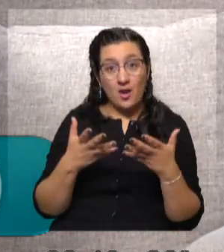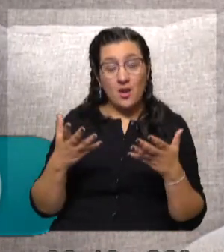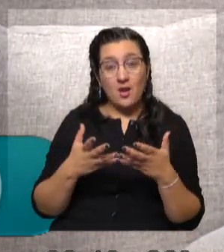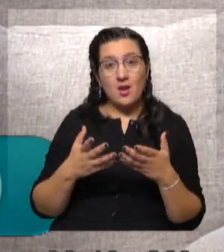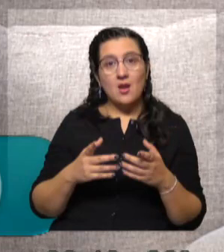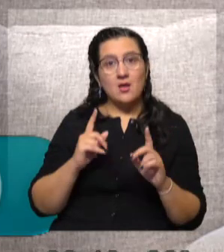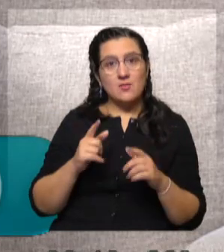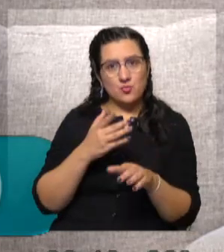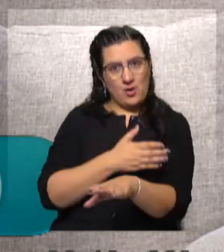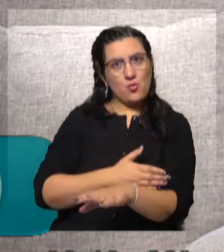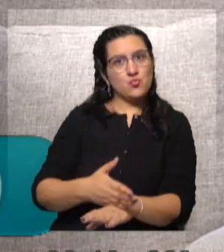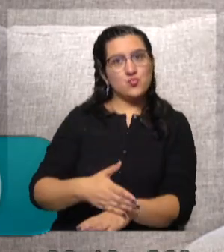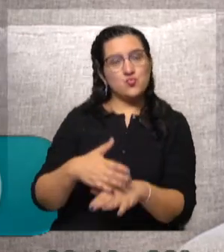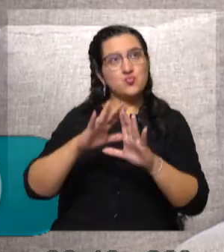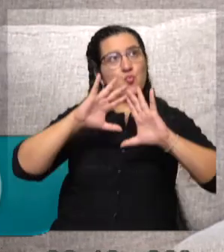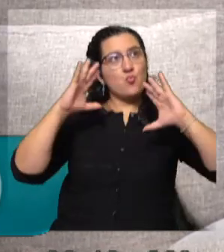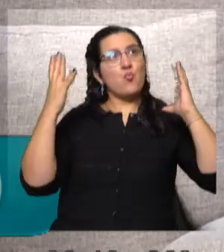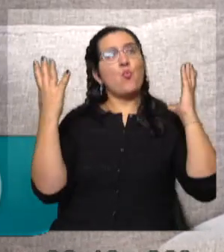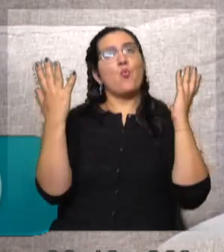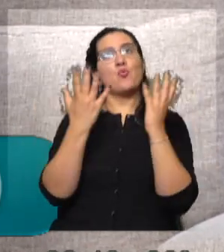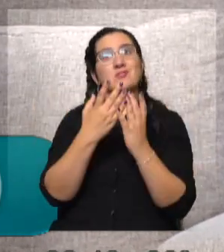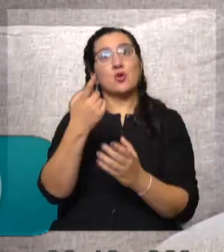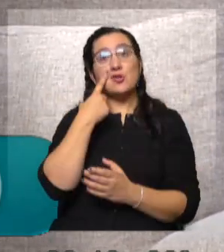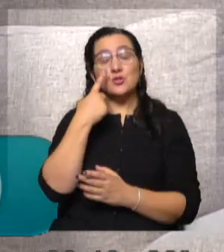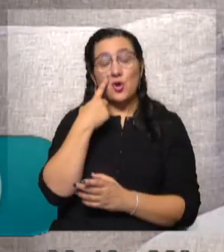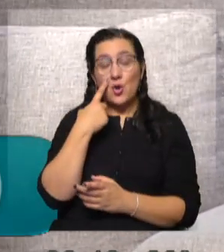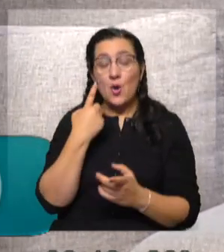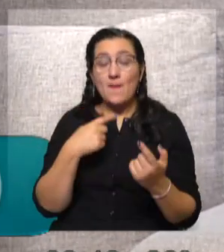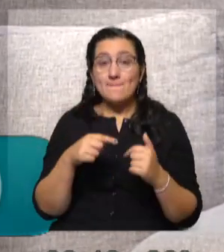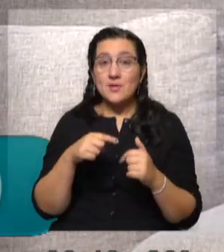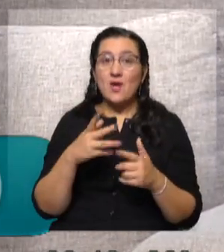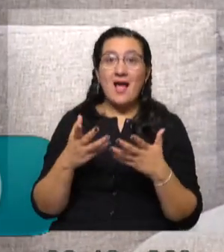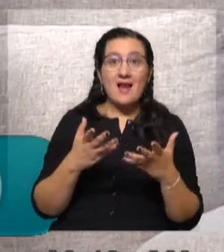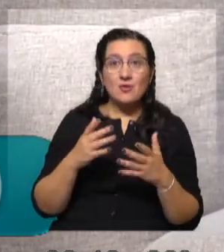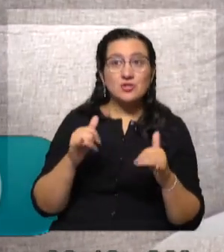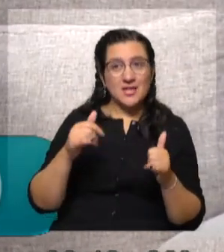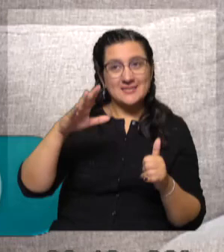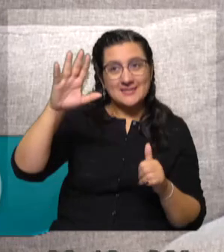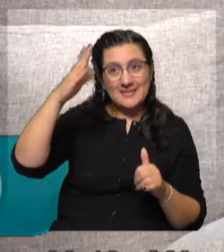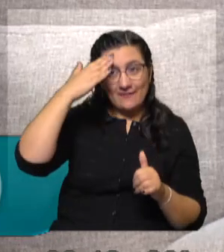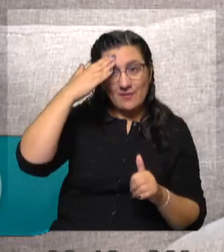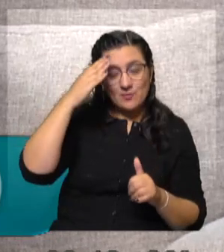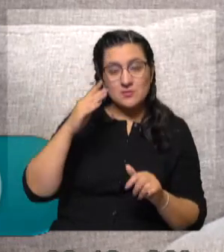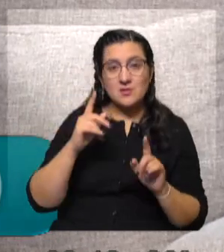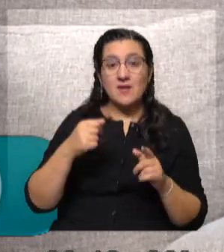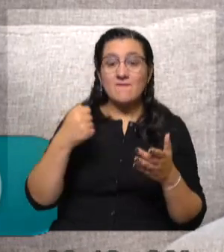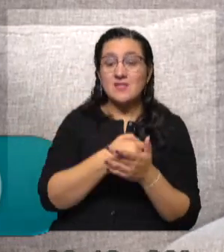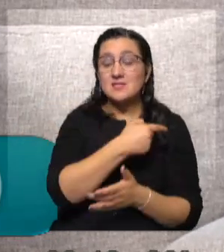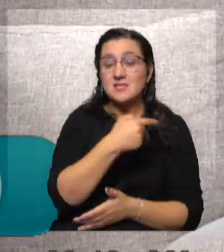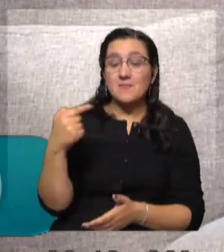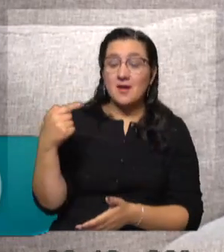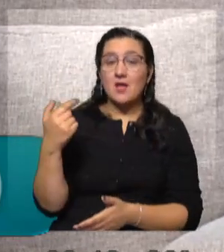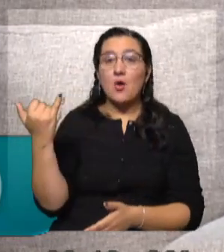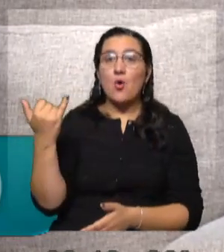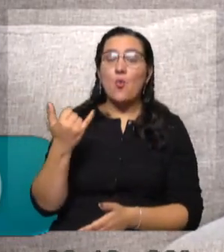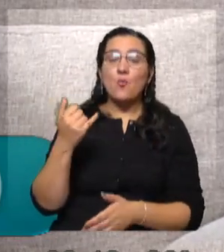repercutió de una manera enorme en el mundo pero pero bueno algo de eso ya estamos enterados también el fin de semana Hub una